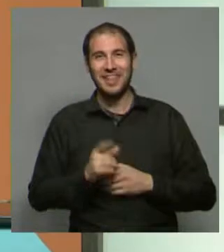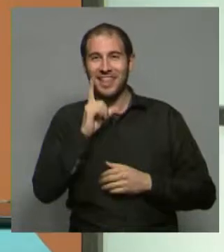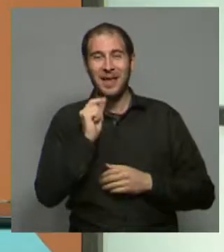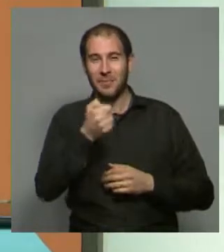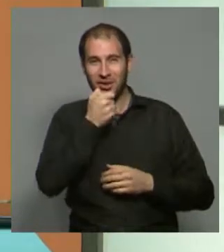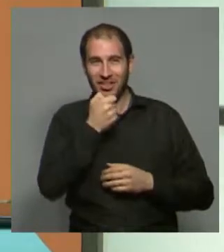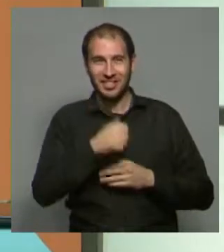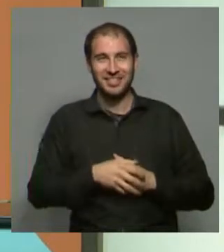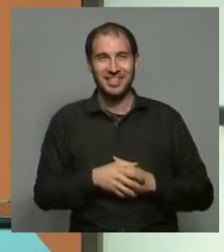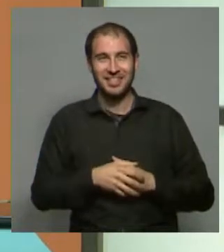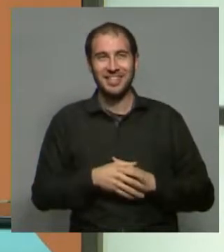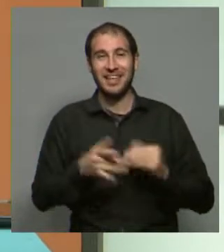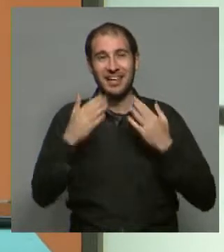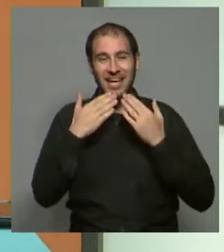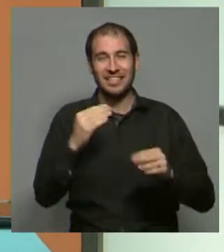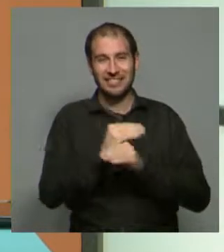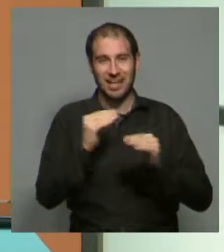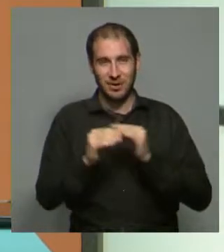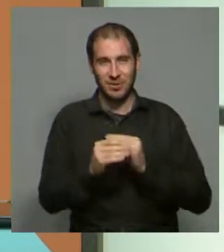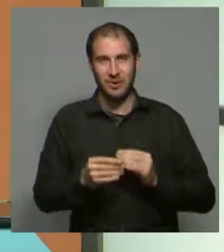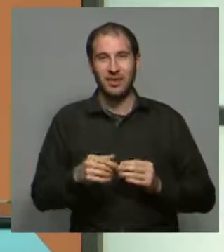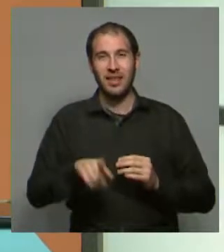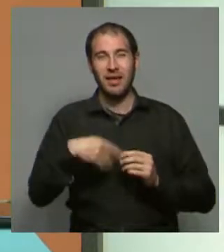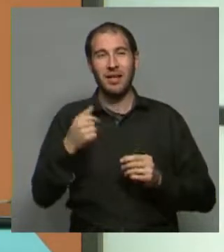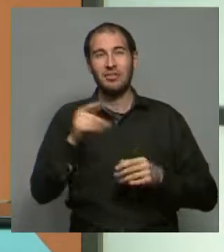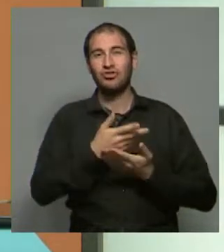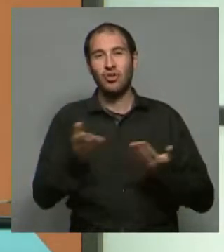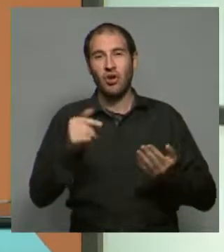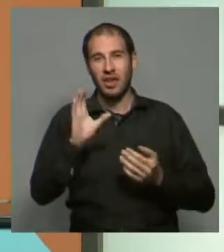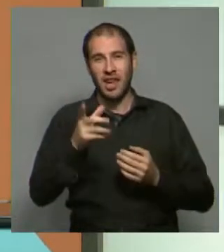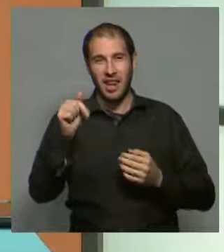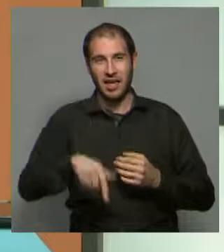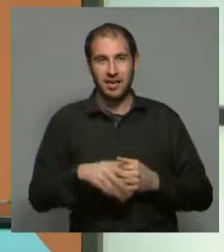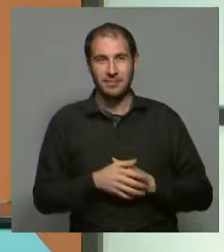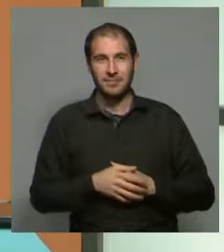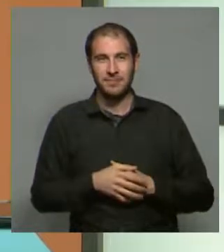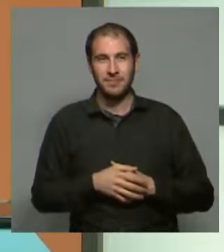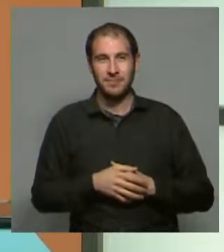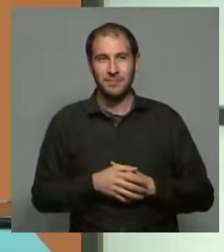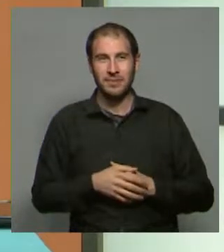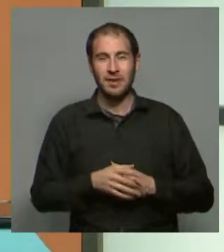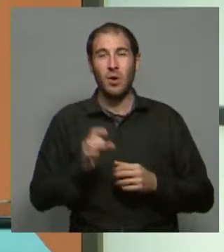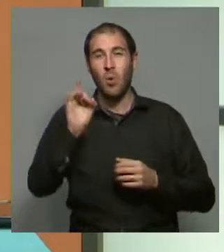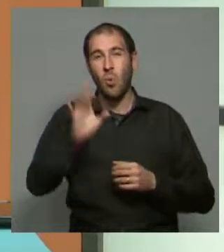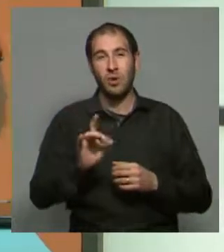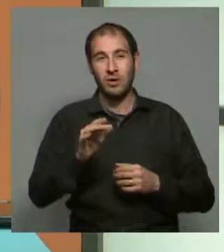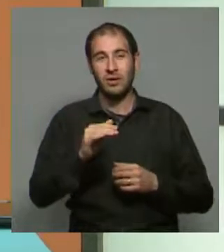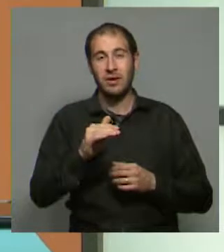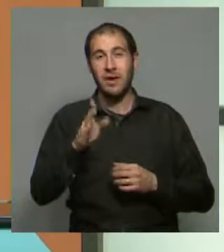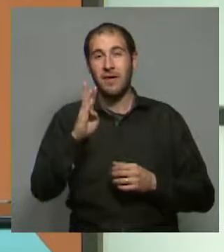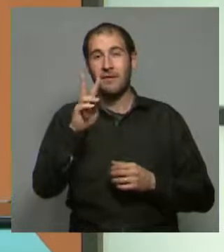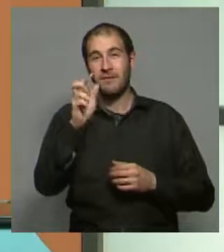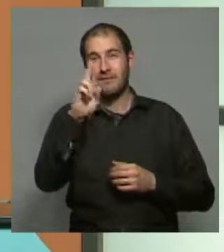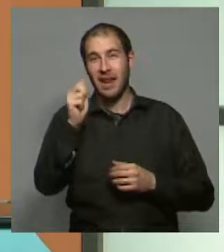del periodista. Le agradezco su saludo. Y ya me han saludado casi todos en el canal. Excepto Javi Brana, que se